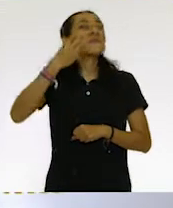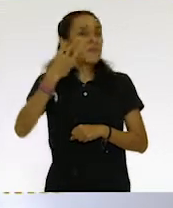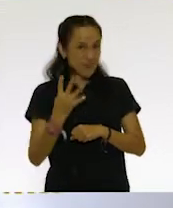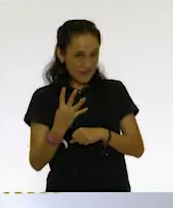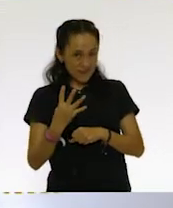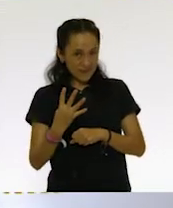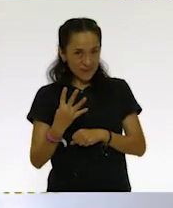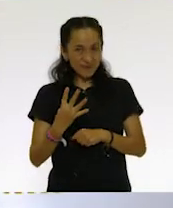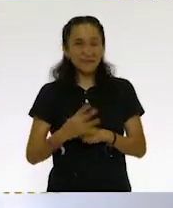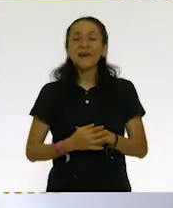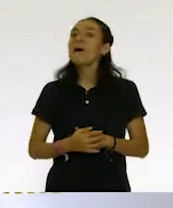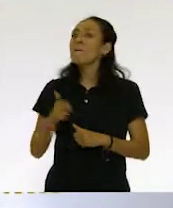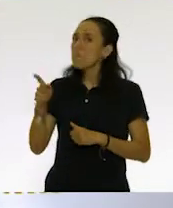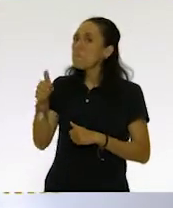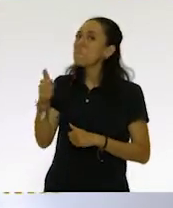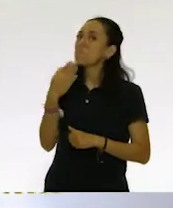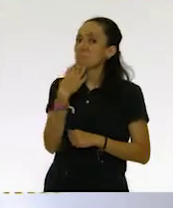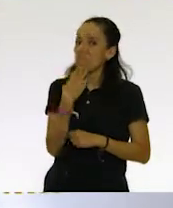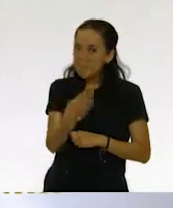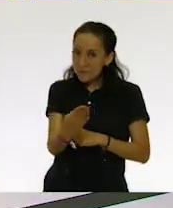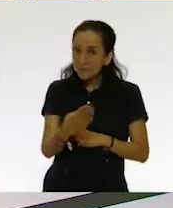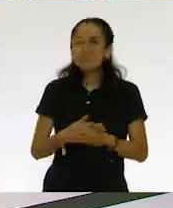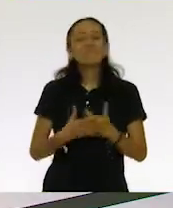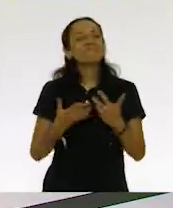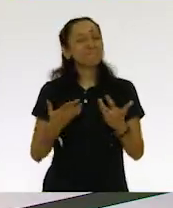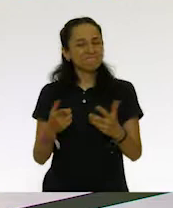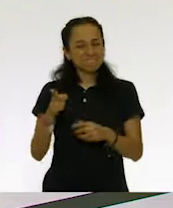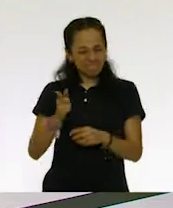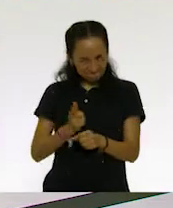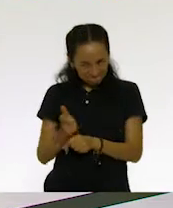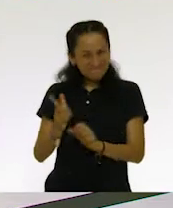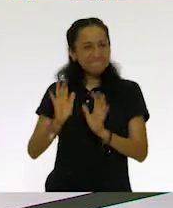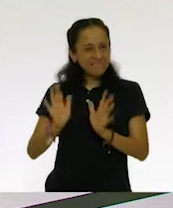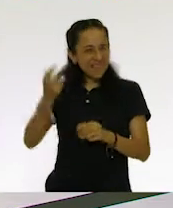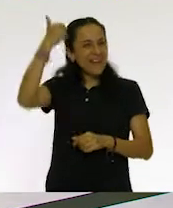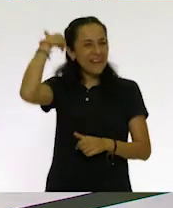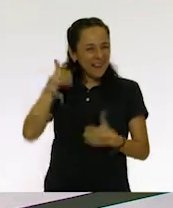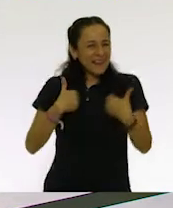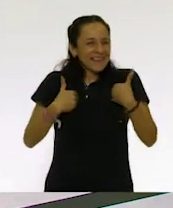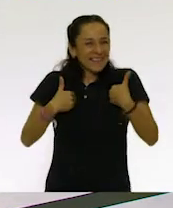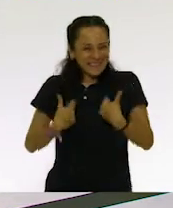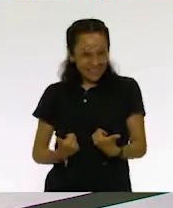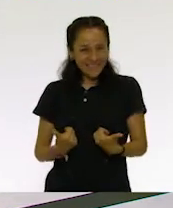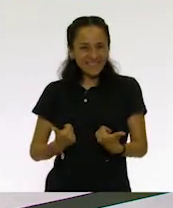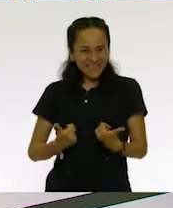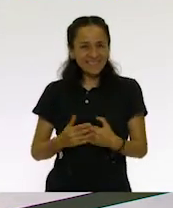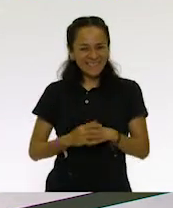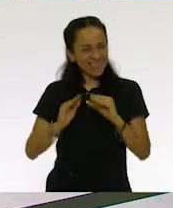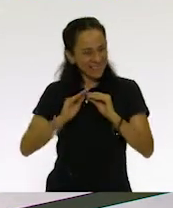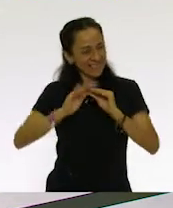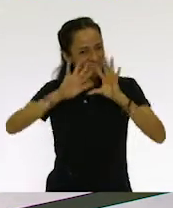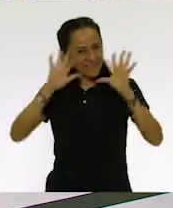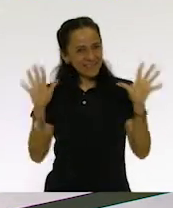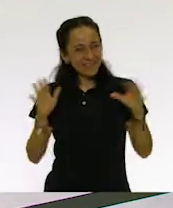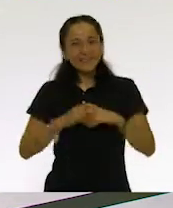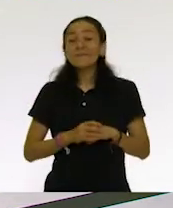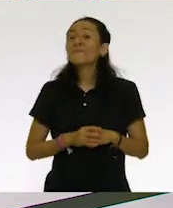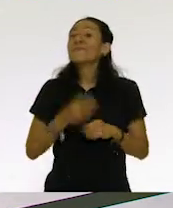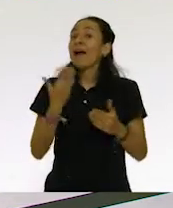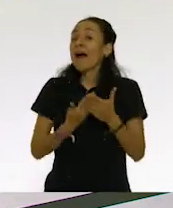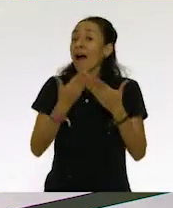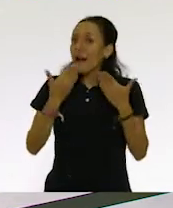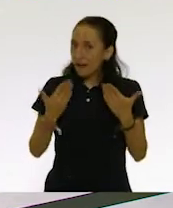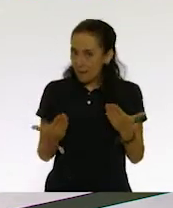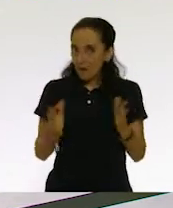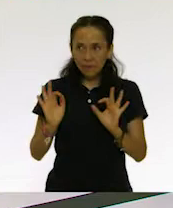1, 2, 3 y 4. Muy bien, entonces sí te quedó claro. Ahora, vamos a recordarlo todo muy